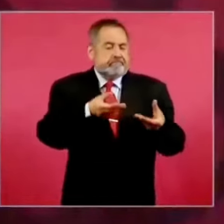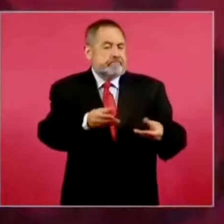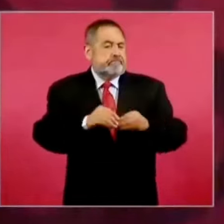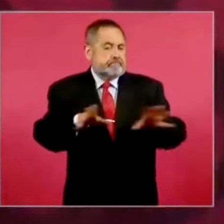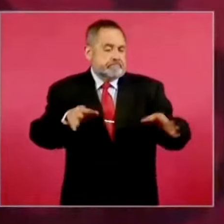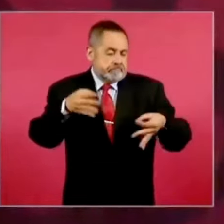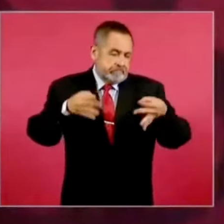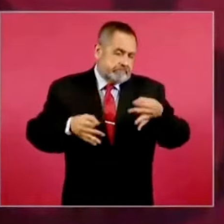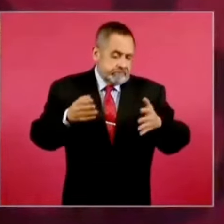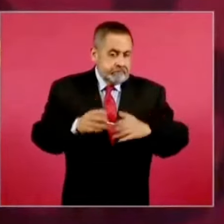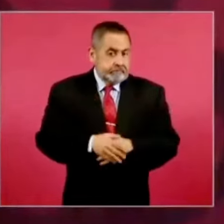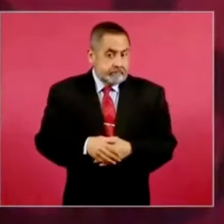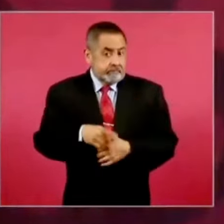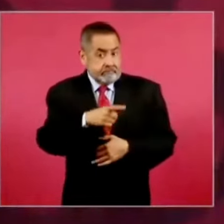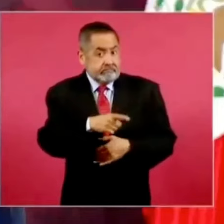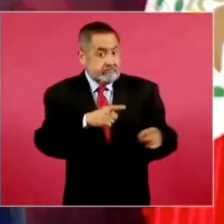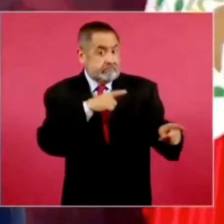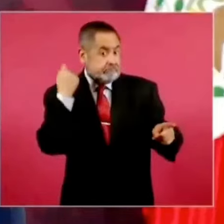incluso perdió